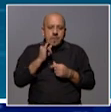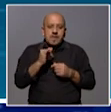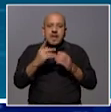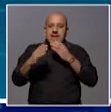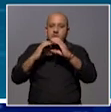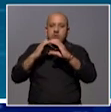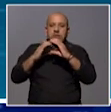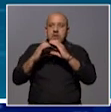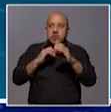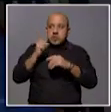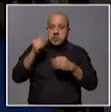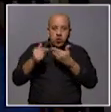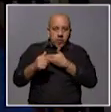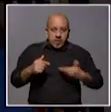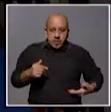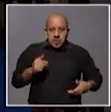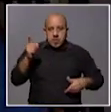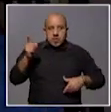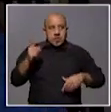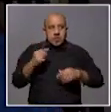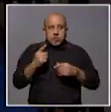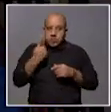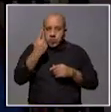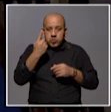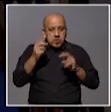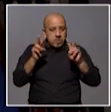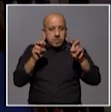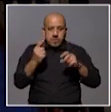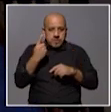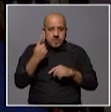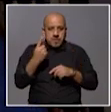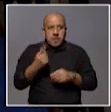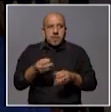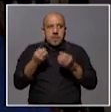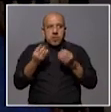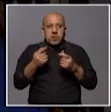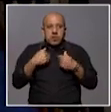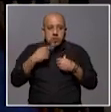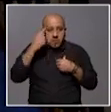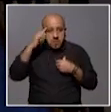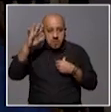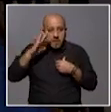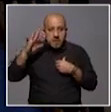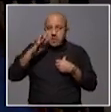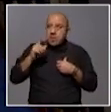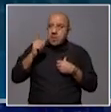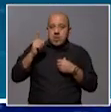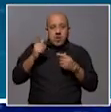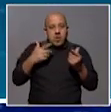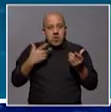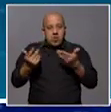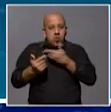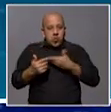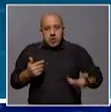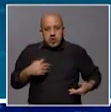comunicación en este gobierno es uno de los factores esenciales me imagino un gobierno mirando las encuestas